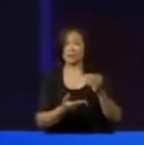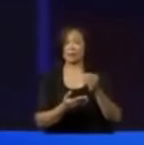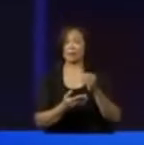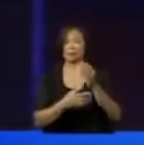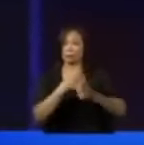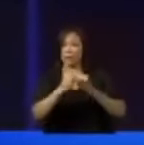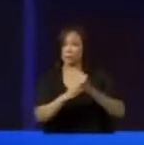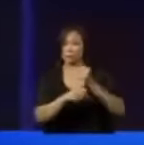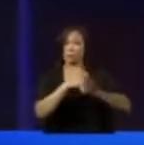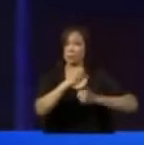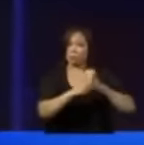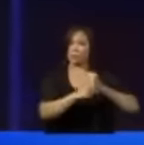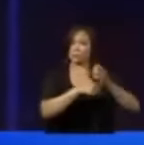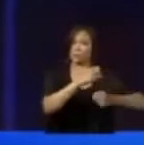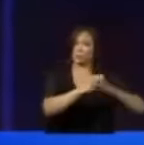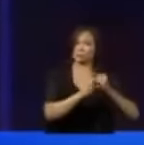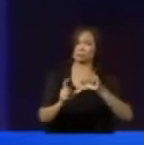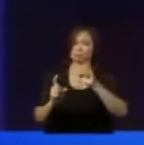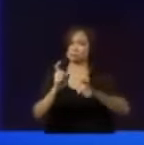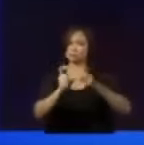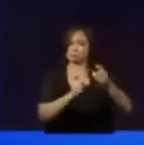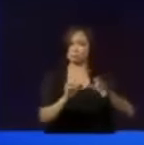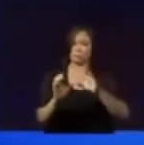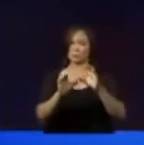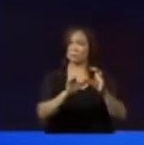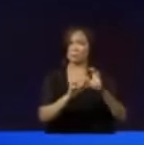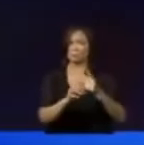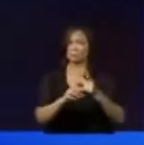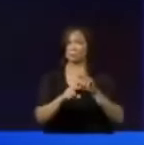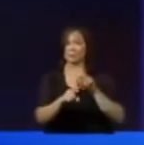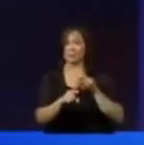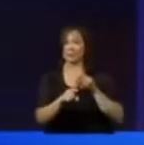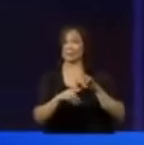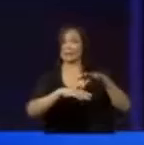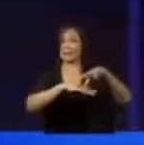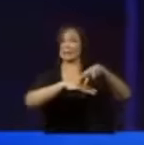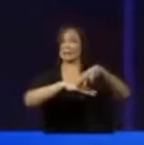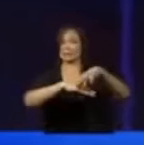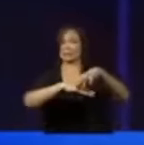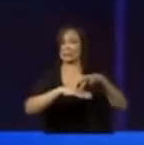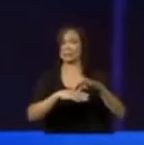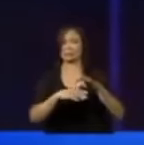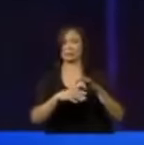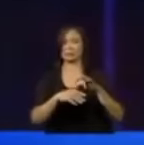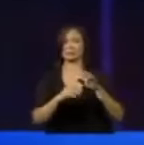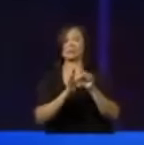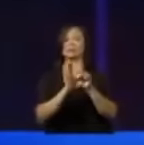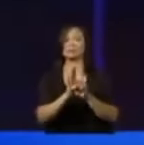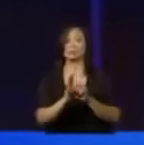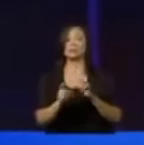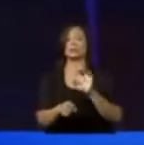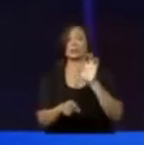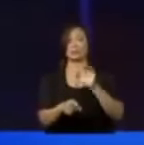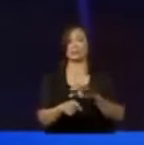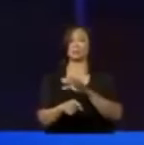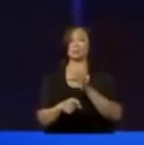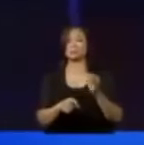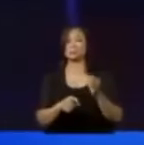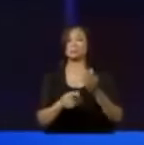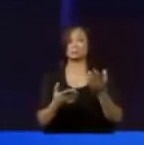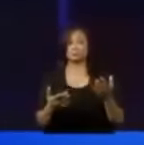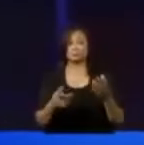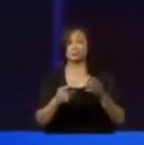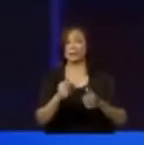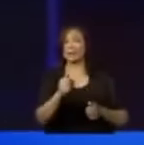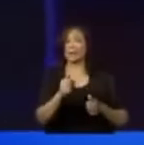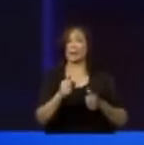títulos por año. Y estamos hablando de la unidad de titularización de terrenos del Estado. Y eso realmente es